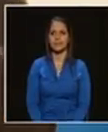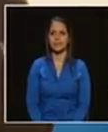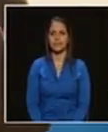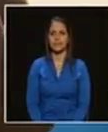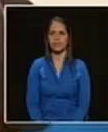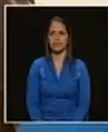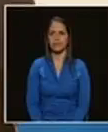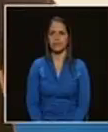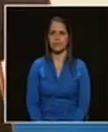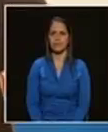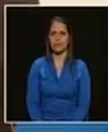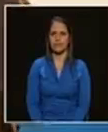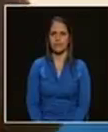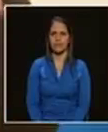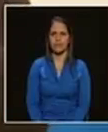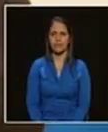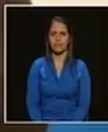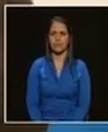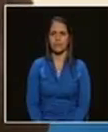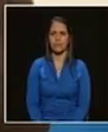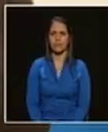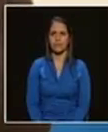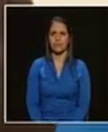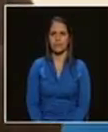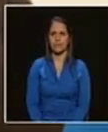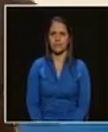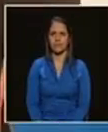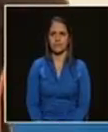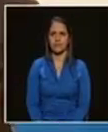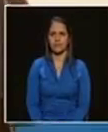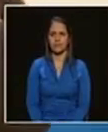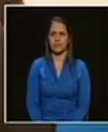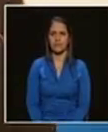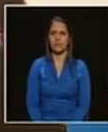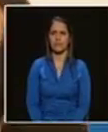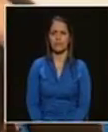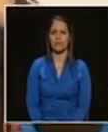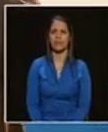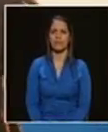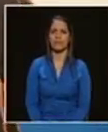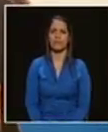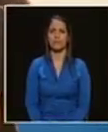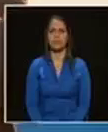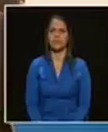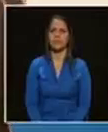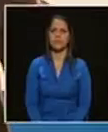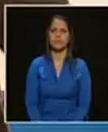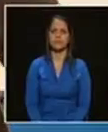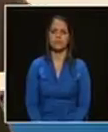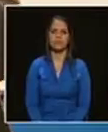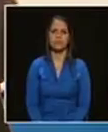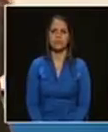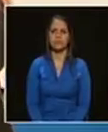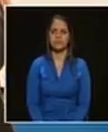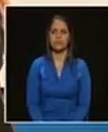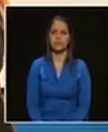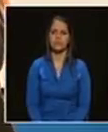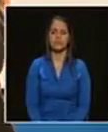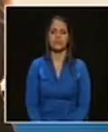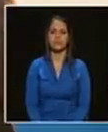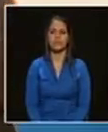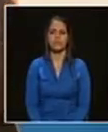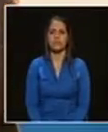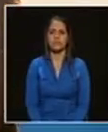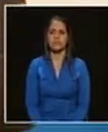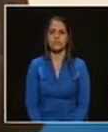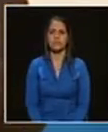es excelente, los intérpretes son muy buenos. Vivir Mejor ha sido un programa que ha sensibilizado a toda la comunidad, porque muchas veces no